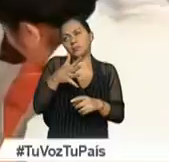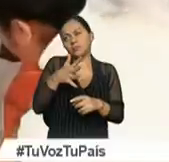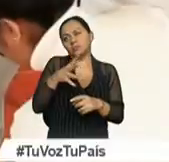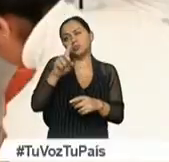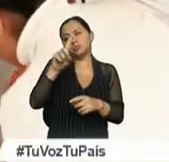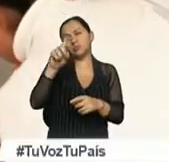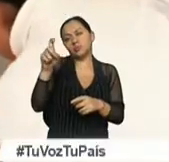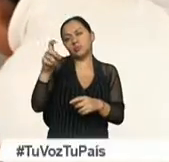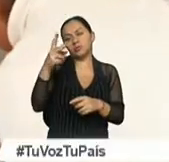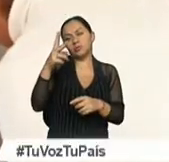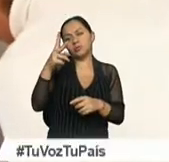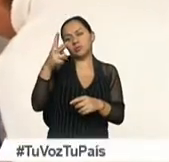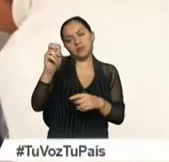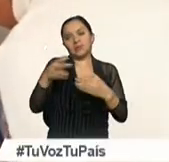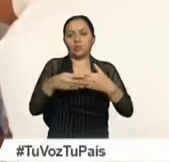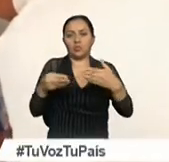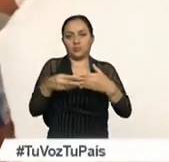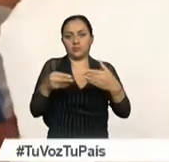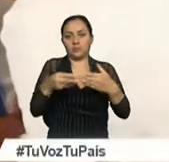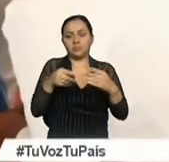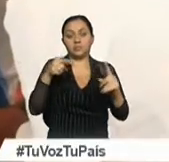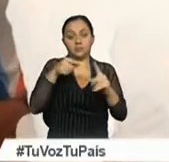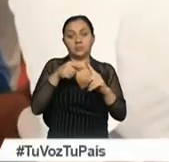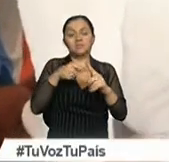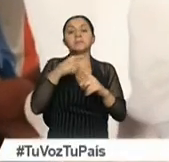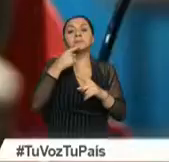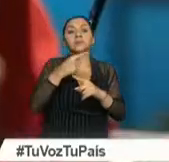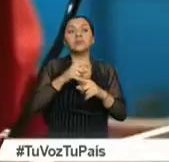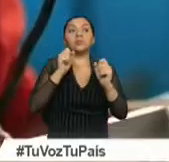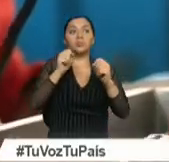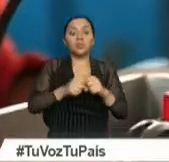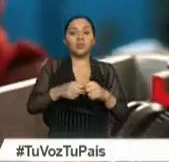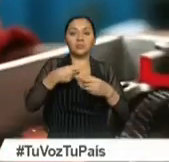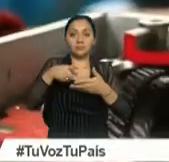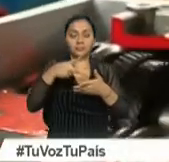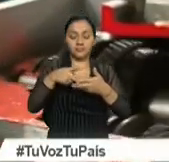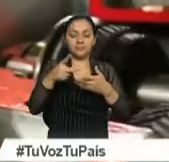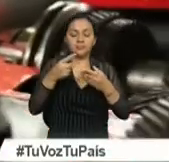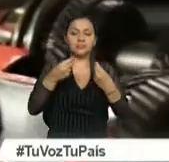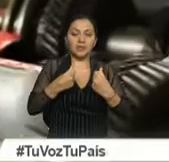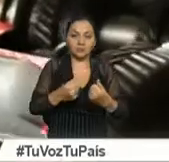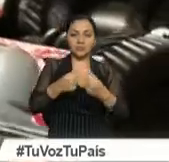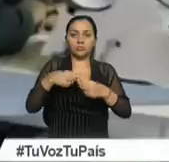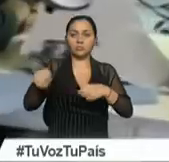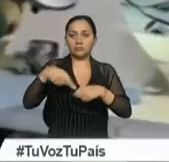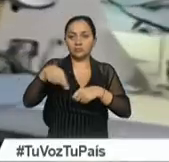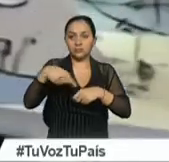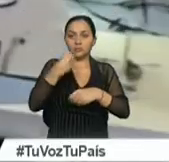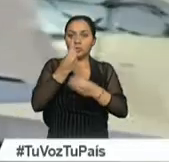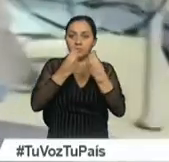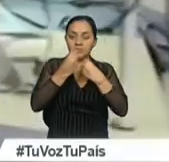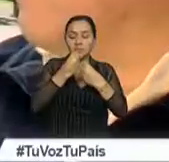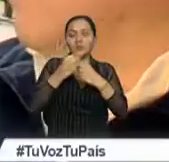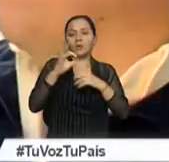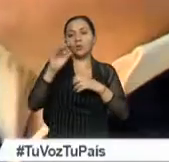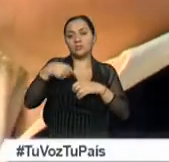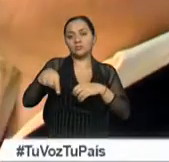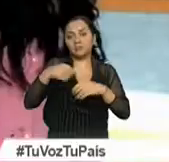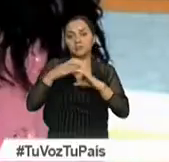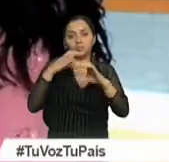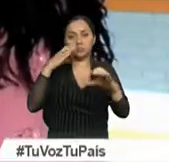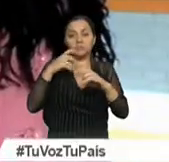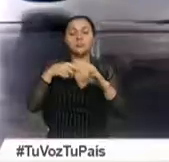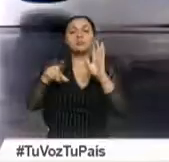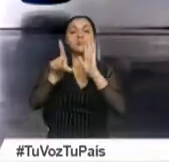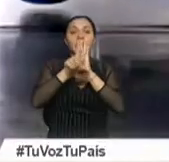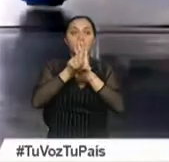básico unificado, con el fin de que el estudiante pueda cubrir sus gastos de movilización y alimentación. Además, la normativa